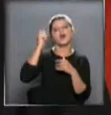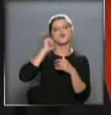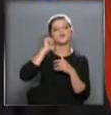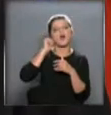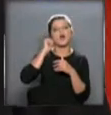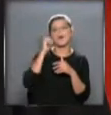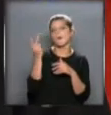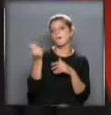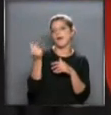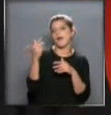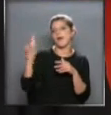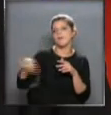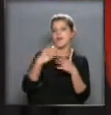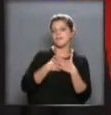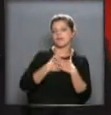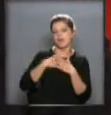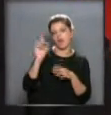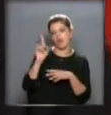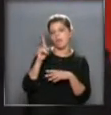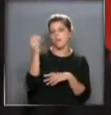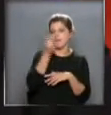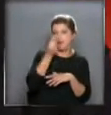1877 ahora necesita